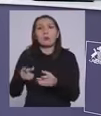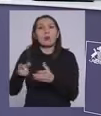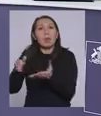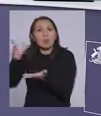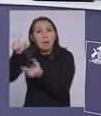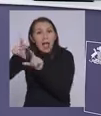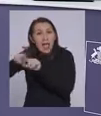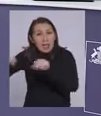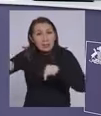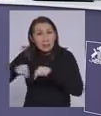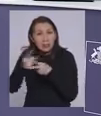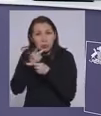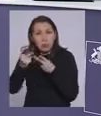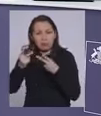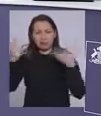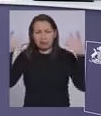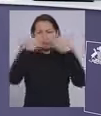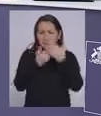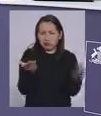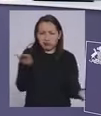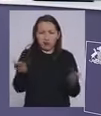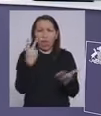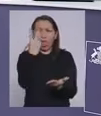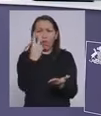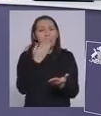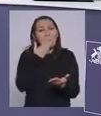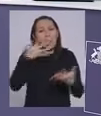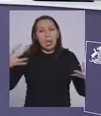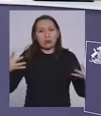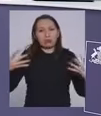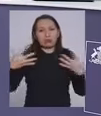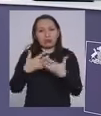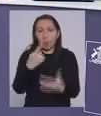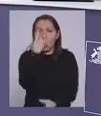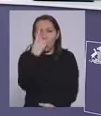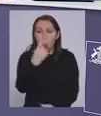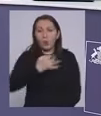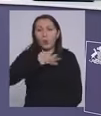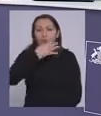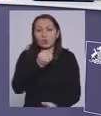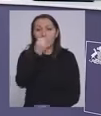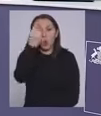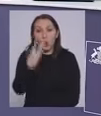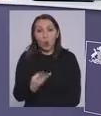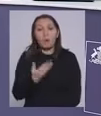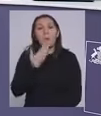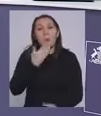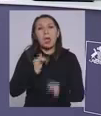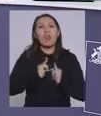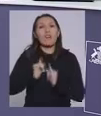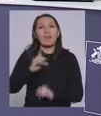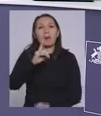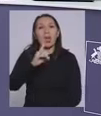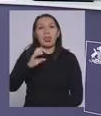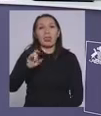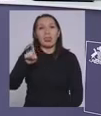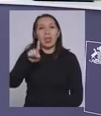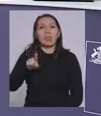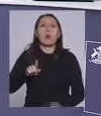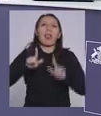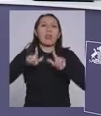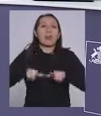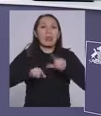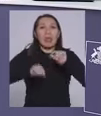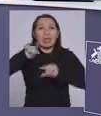señalan que esto produce confusión y piden unificar la cifra, utilizando la información del DEIS. ¿Es factible,